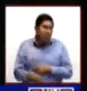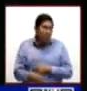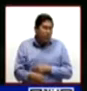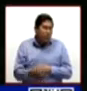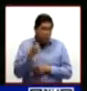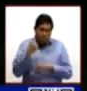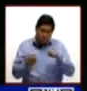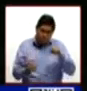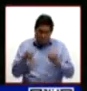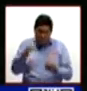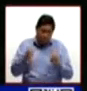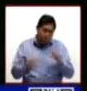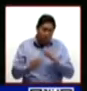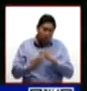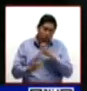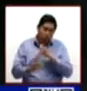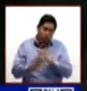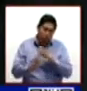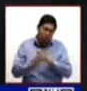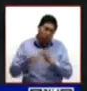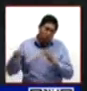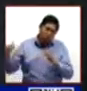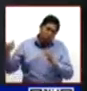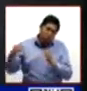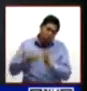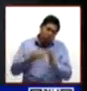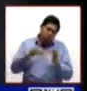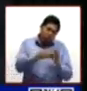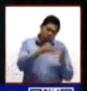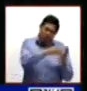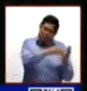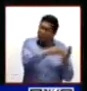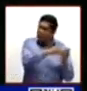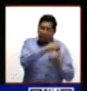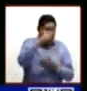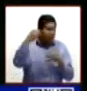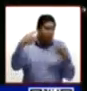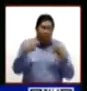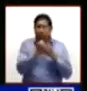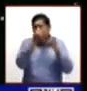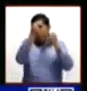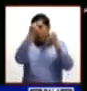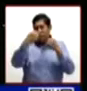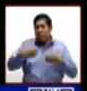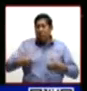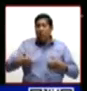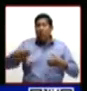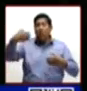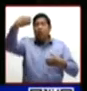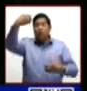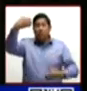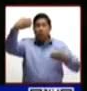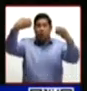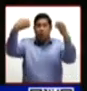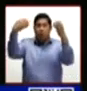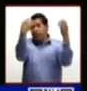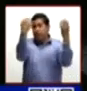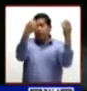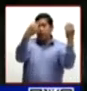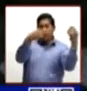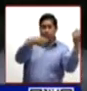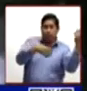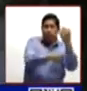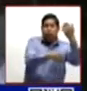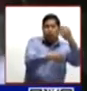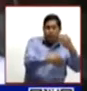un vehículo embistió otros vehículos y chocó dos postes de nuestra empresa. En ese momento